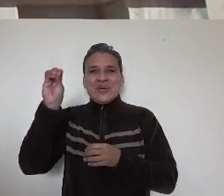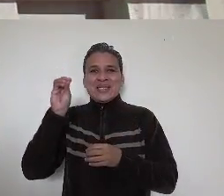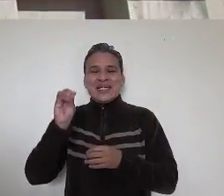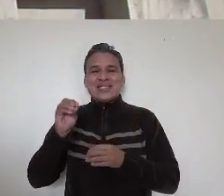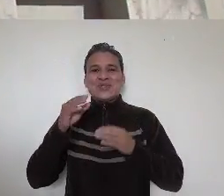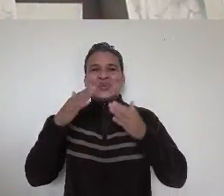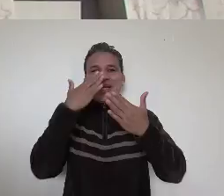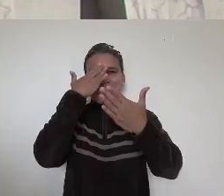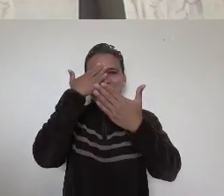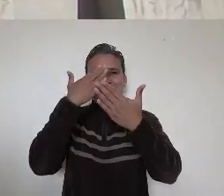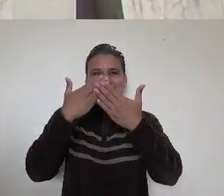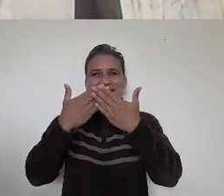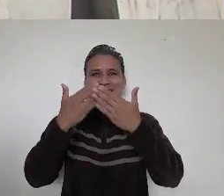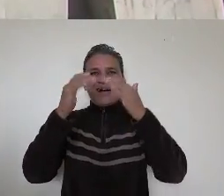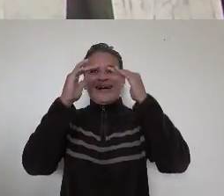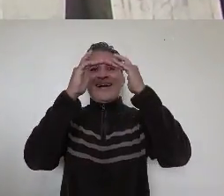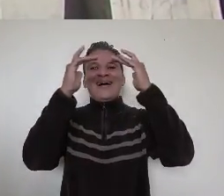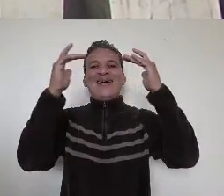llegó ante su